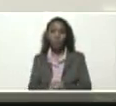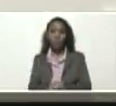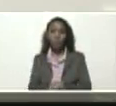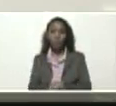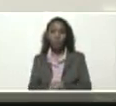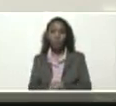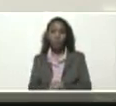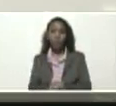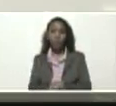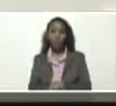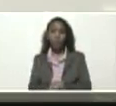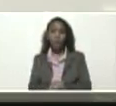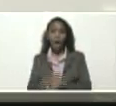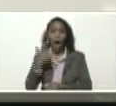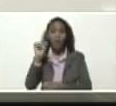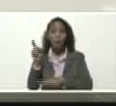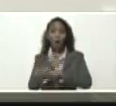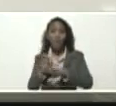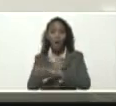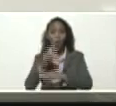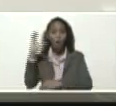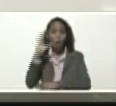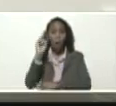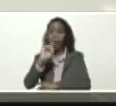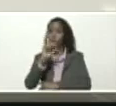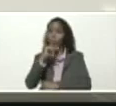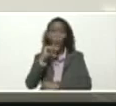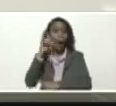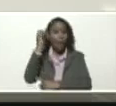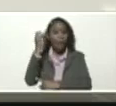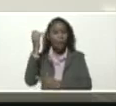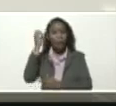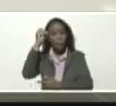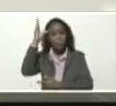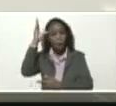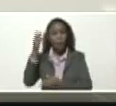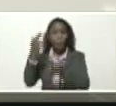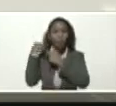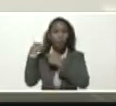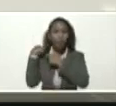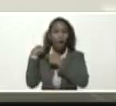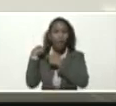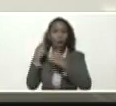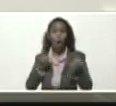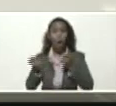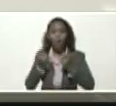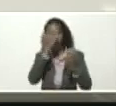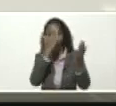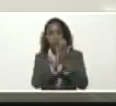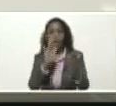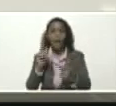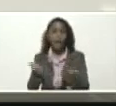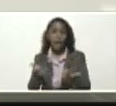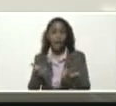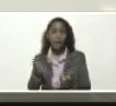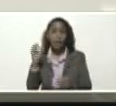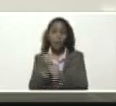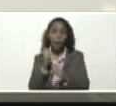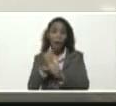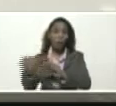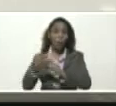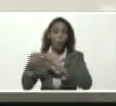Tenemos un gobierno de Colombia que no es capaz de controlar las fronteras y tiene también trabajando contra